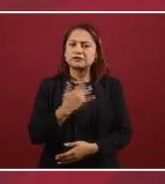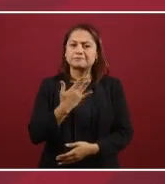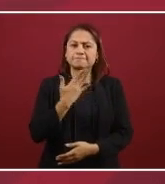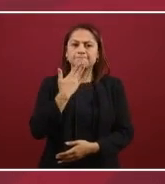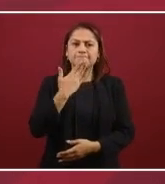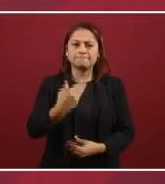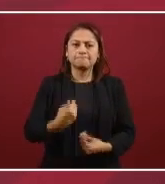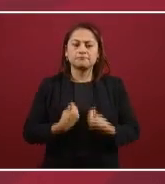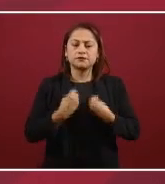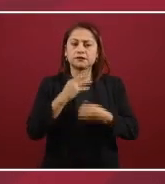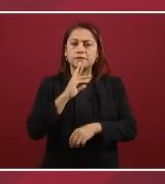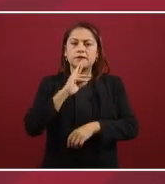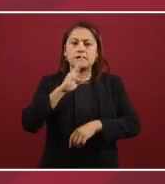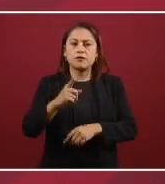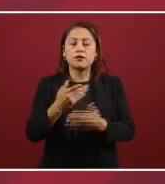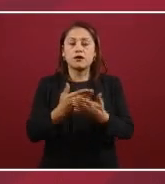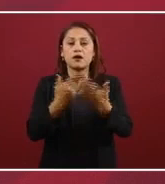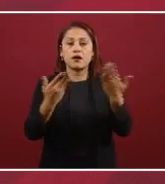hay